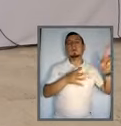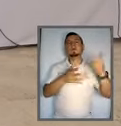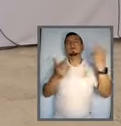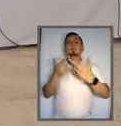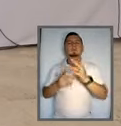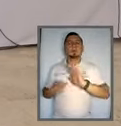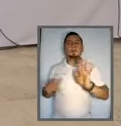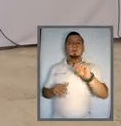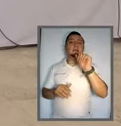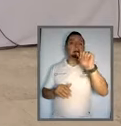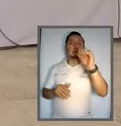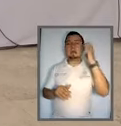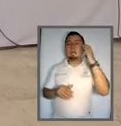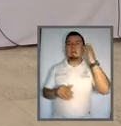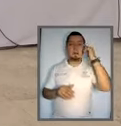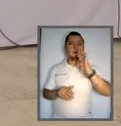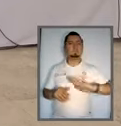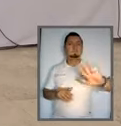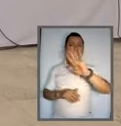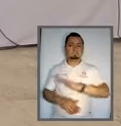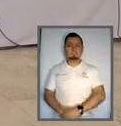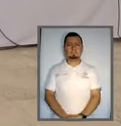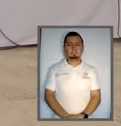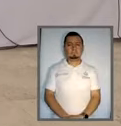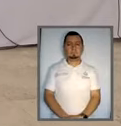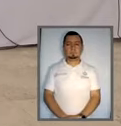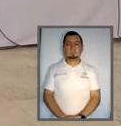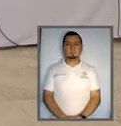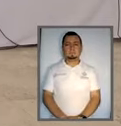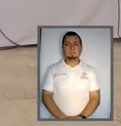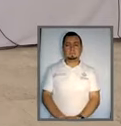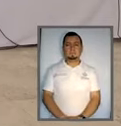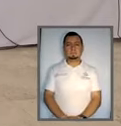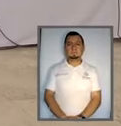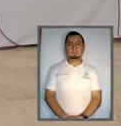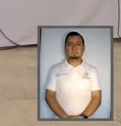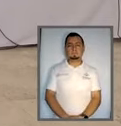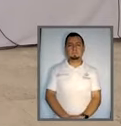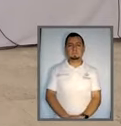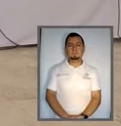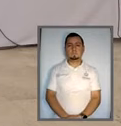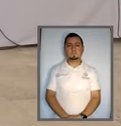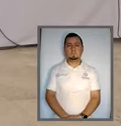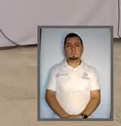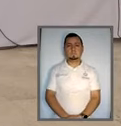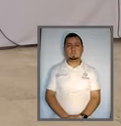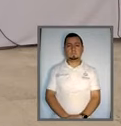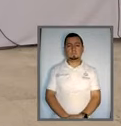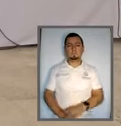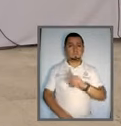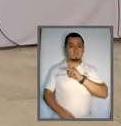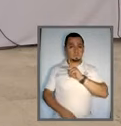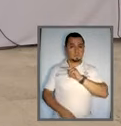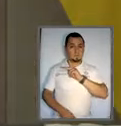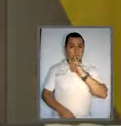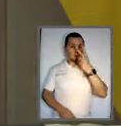casos, pero están 16 camas habilitadas por si se necesita. ¿Y cuántos se hospitalizaron en el civil? 2, ¿no? Coordinadora. Según yo, 3 fueron